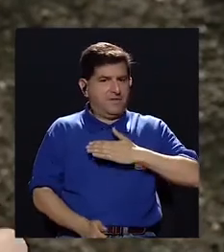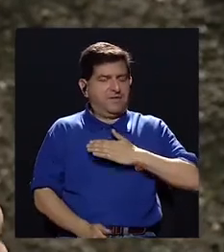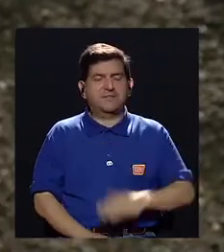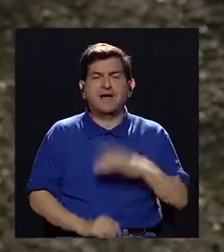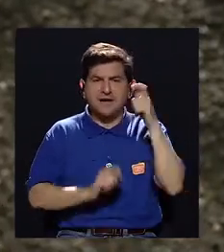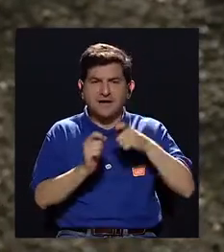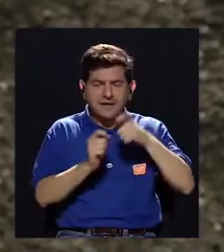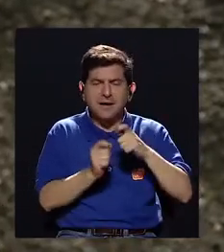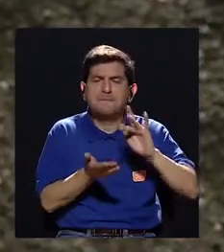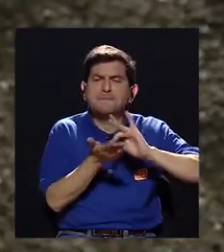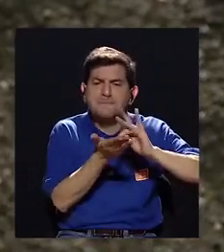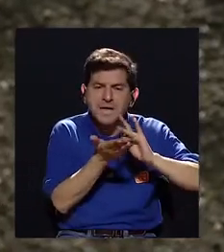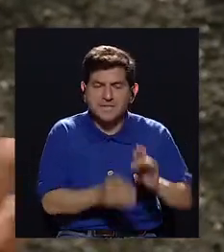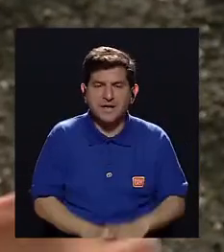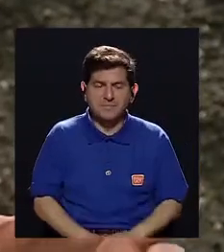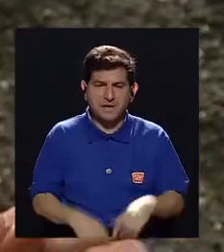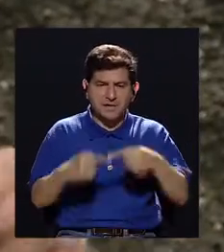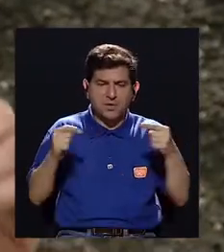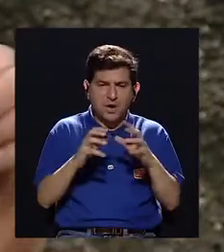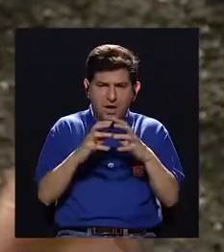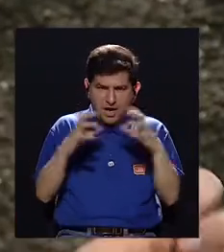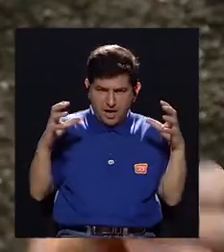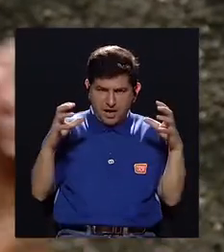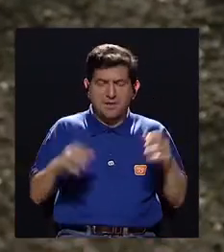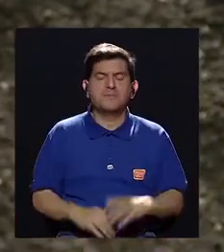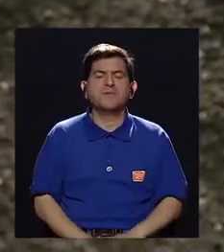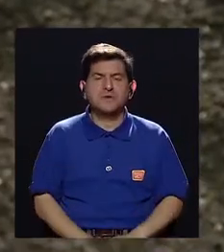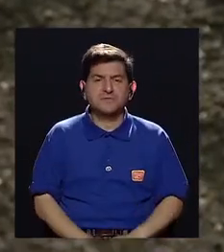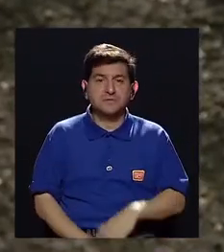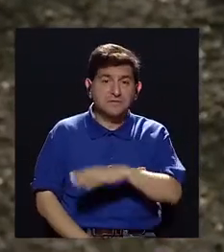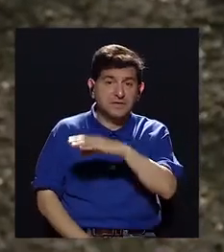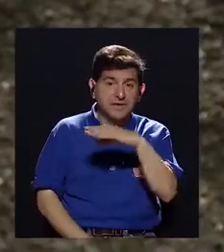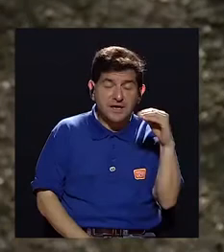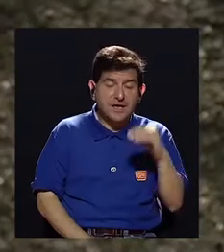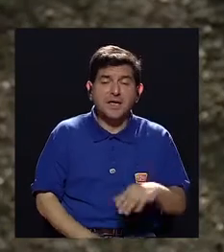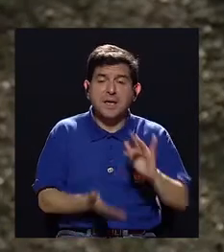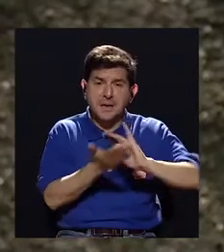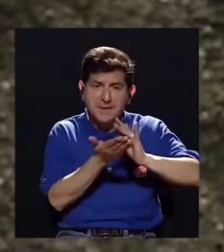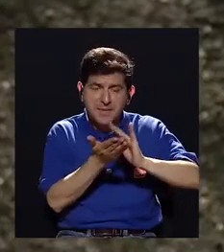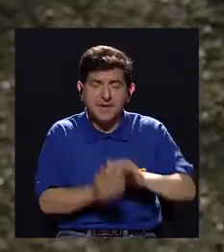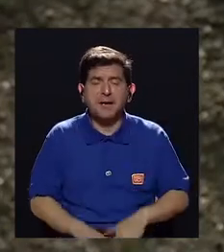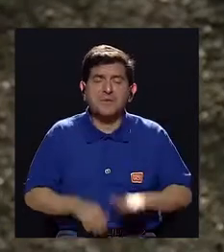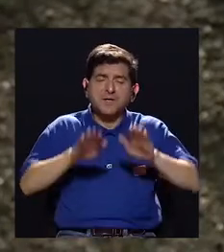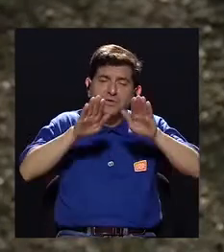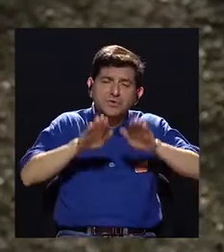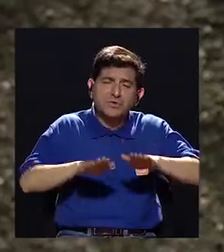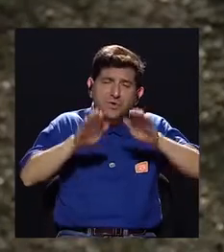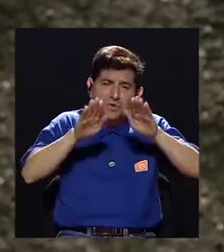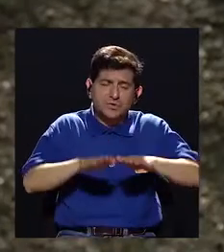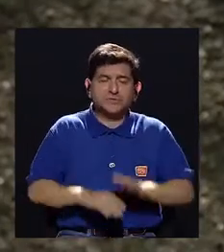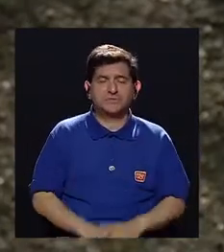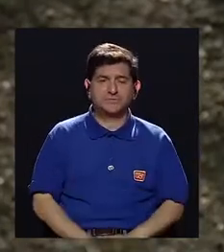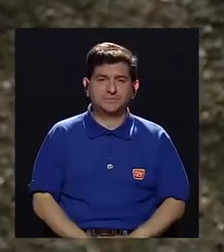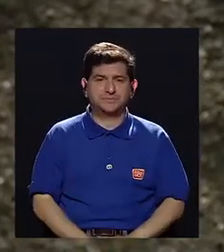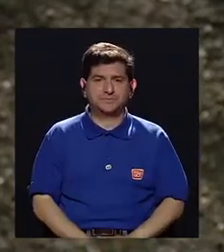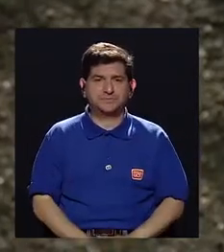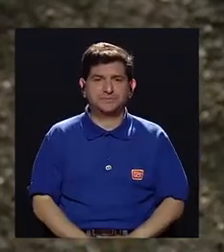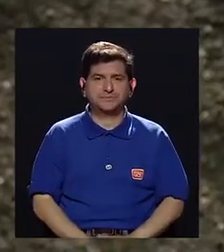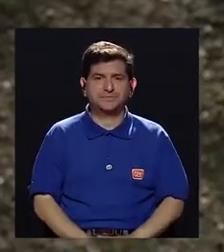en concreto, los medicamentos son los antiinflamatorios, beclometasona, montelukast, y los medicamentos de alivio,